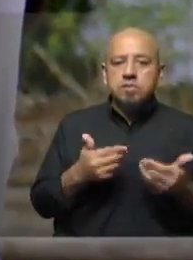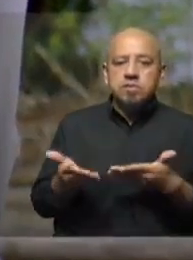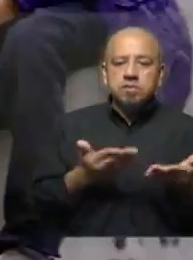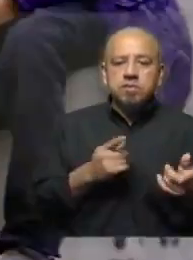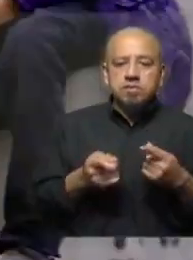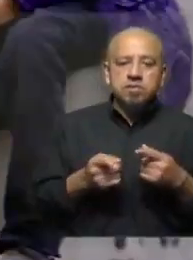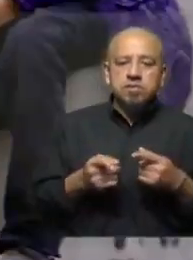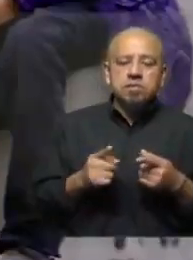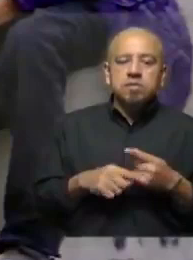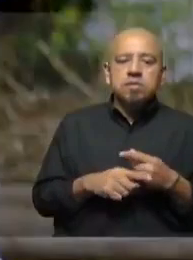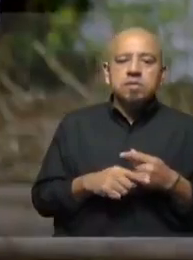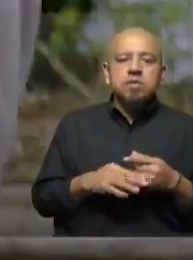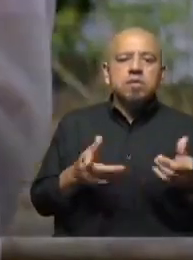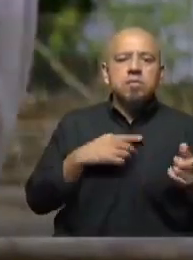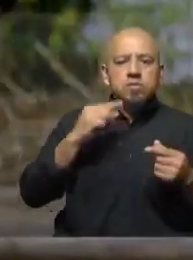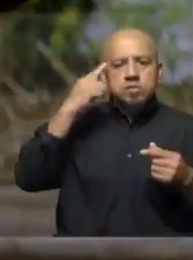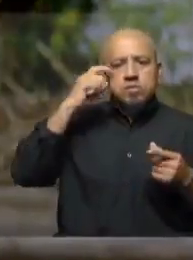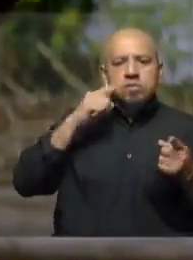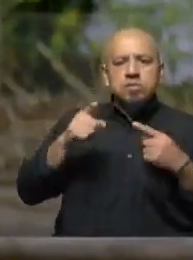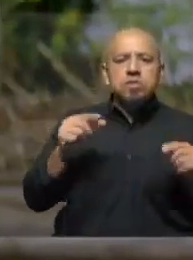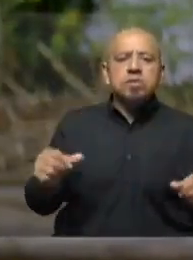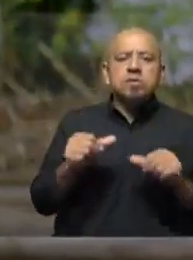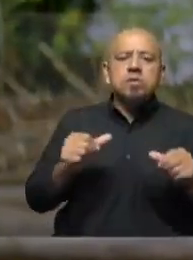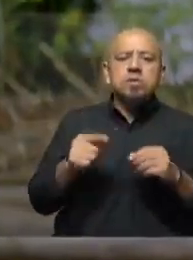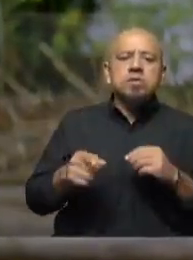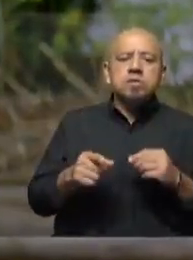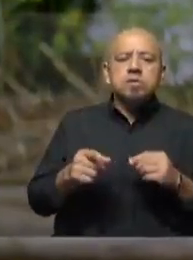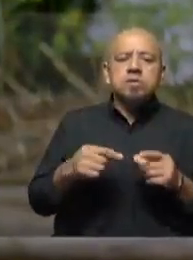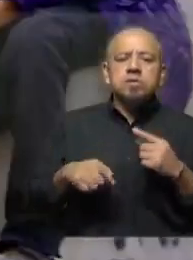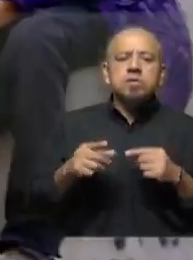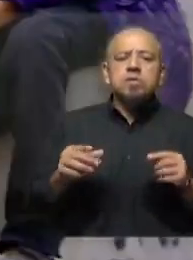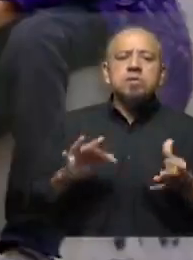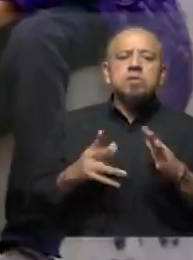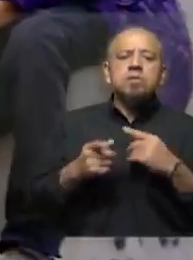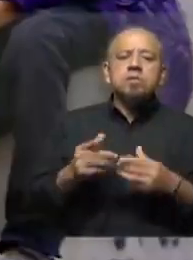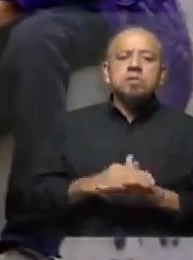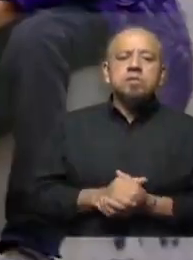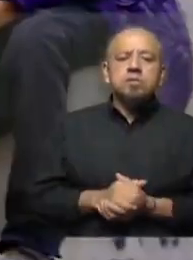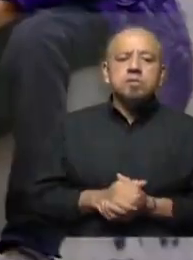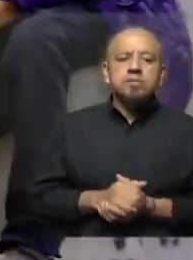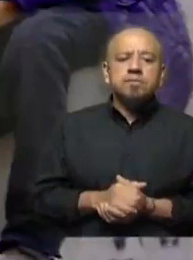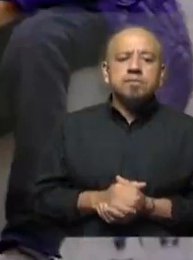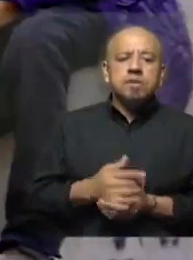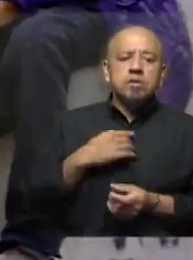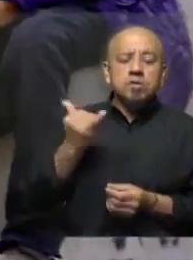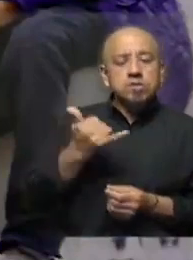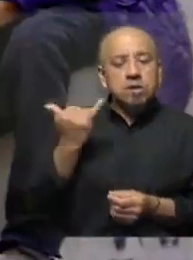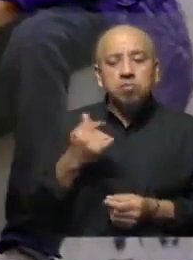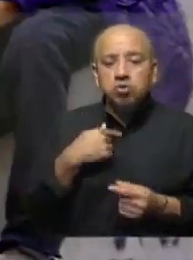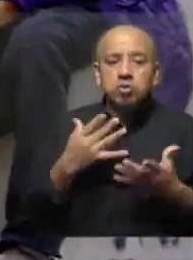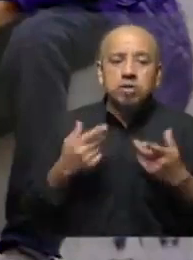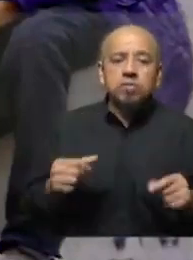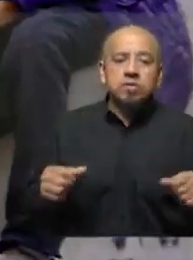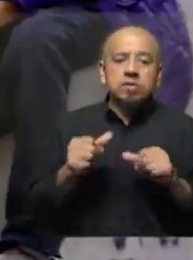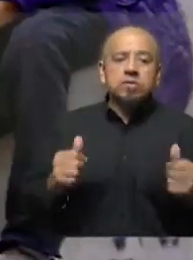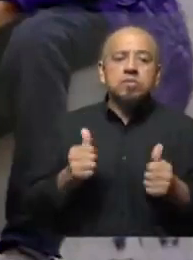No, no, no. ¿Y cómo se les ocurrió hacer un show así? ¿Por qué quisieron hacer un show así? En realidad hacía tiempo que queríamos hacer algo juntas y a mí me pasa que